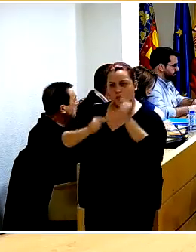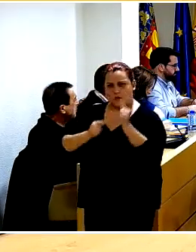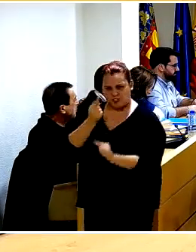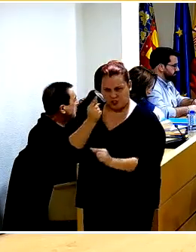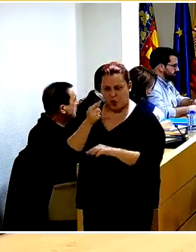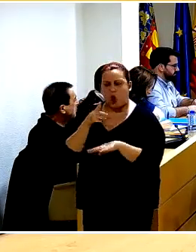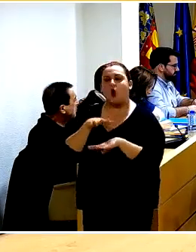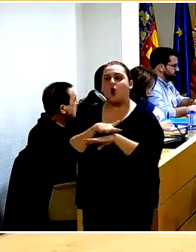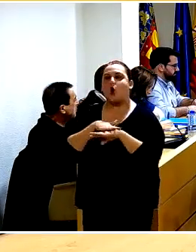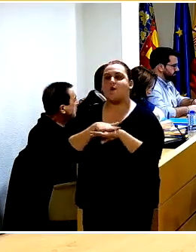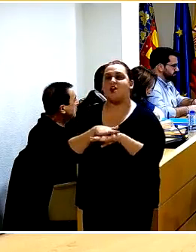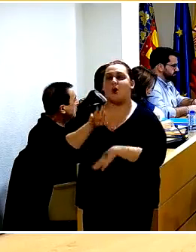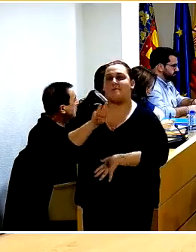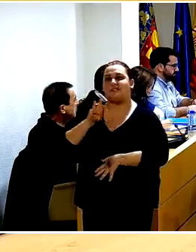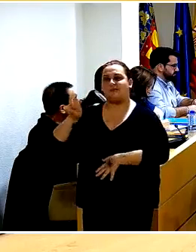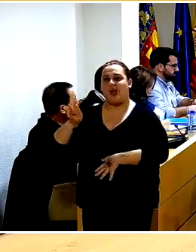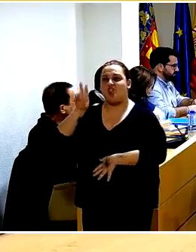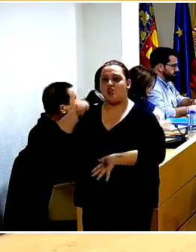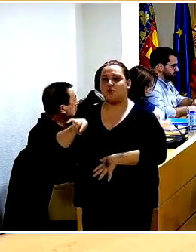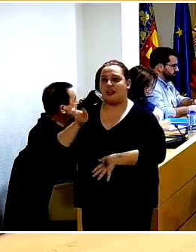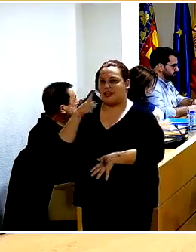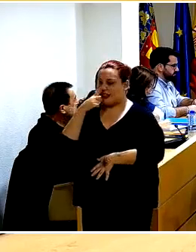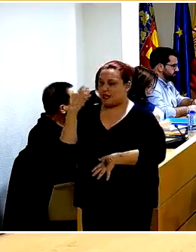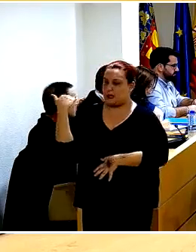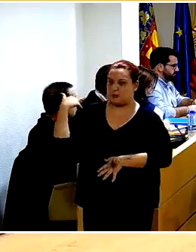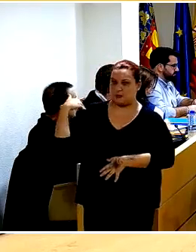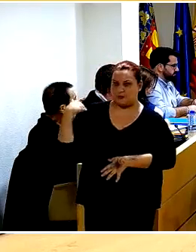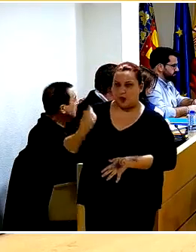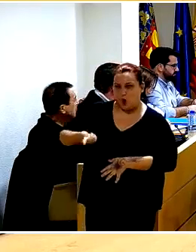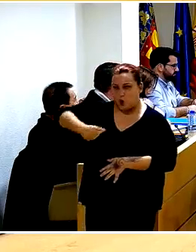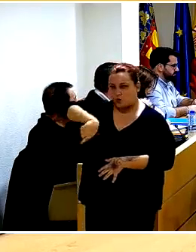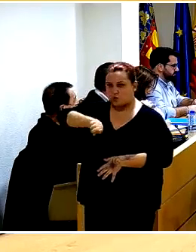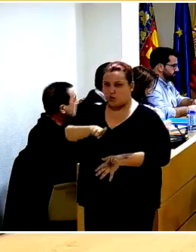Partido Popular, que fue el del año 2015, ustedes han incrementado